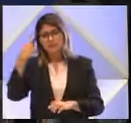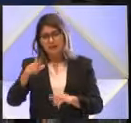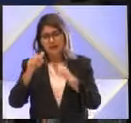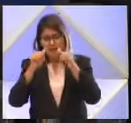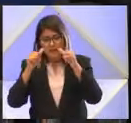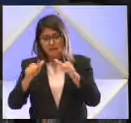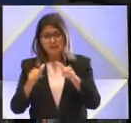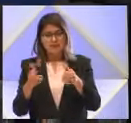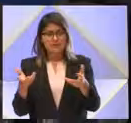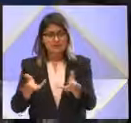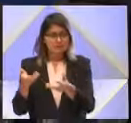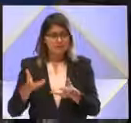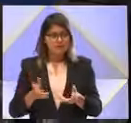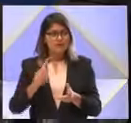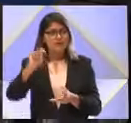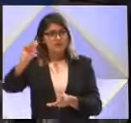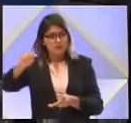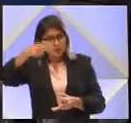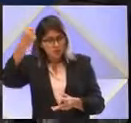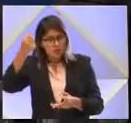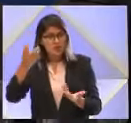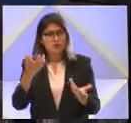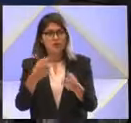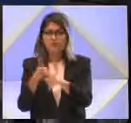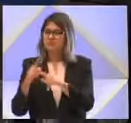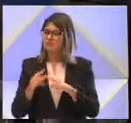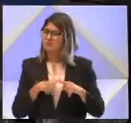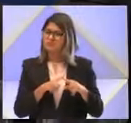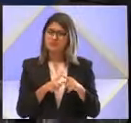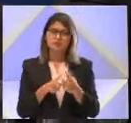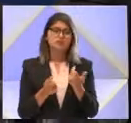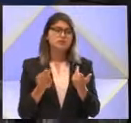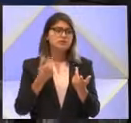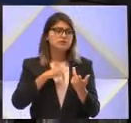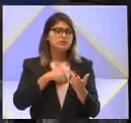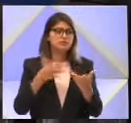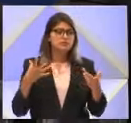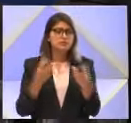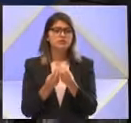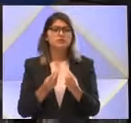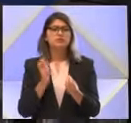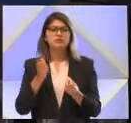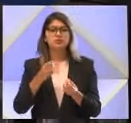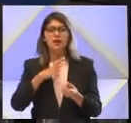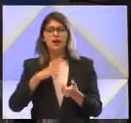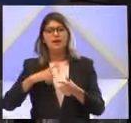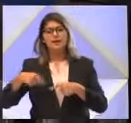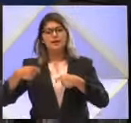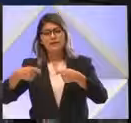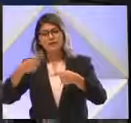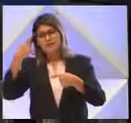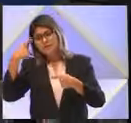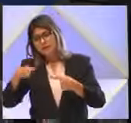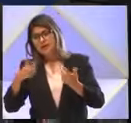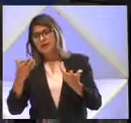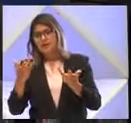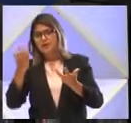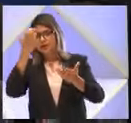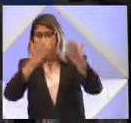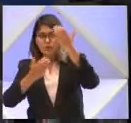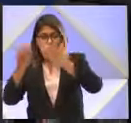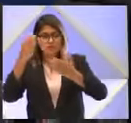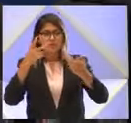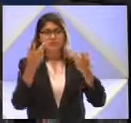conocimiento transferencia de tecnología transferencia producción y con eso cerramos el círculo de la generación de conocimientos la propiedad intelectual